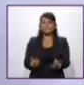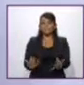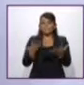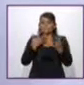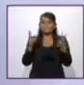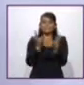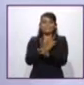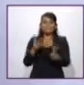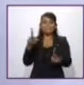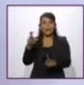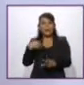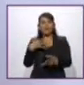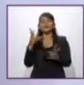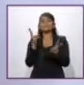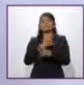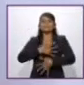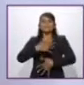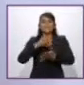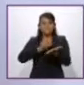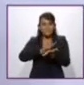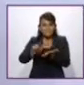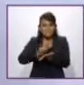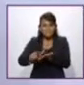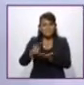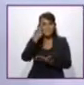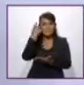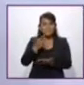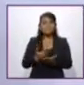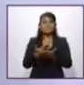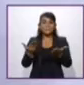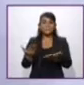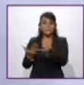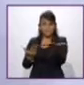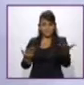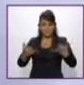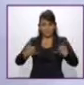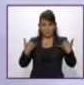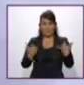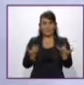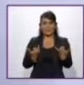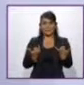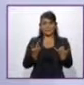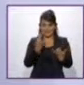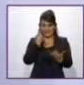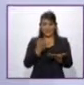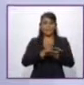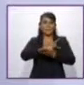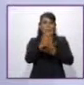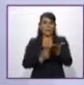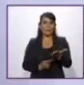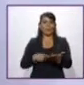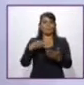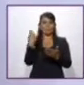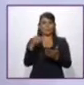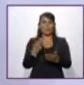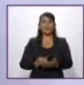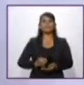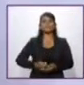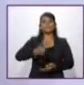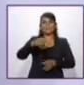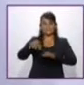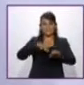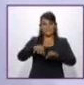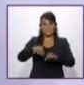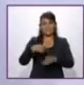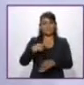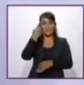caso específico de los jóvenes, lo que vamos a proponer es el programa Mi Primer Empleo, que será mediante la concertación